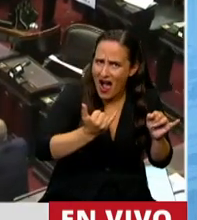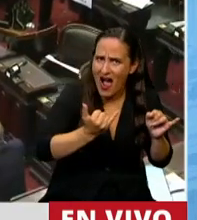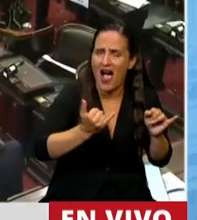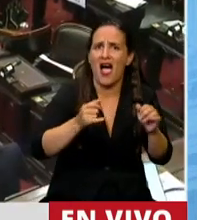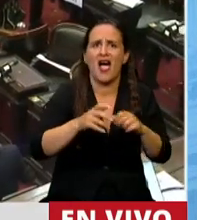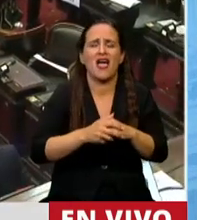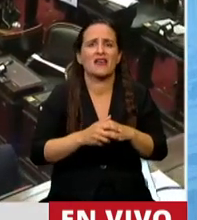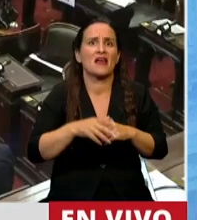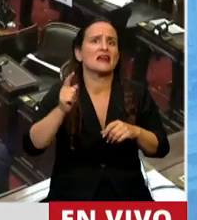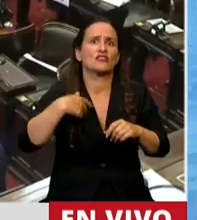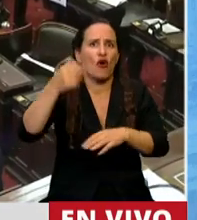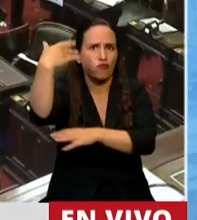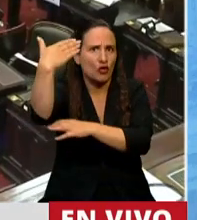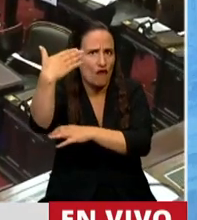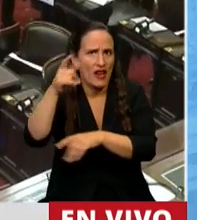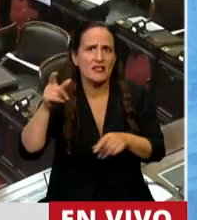ingresos por conferencias.